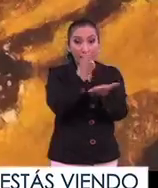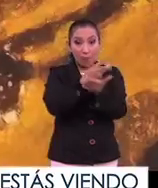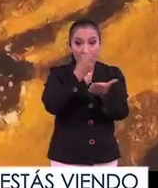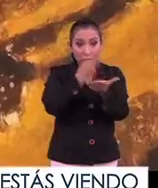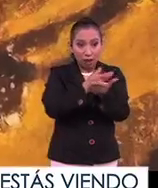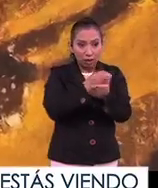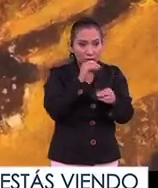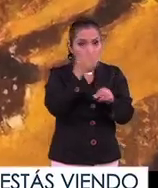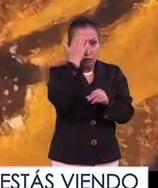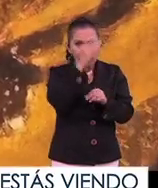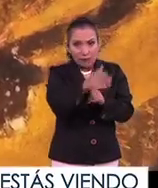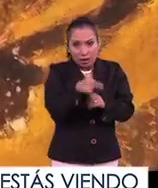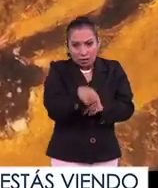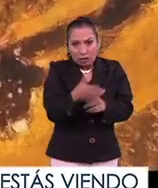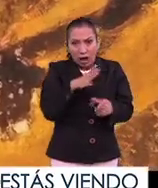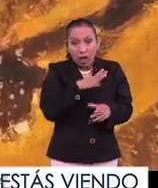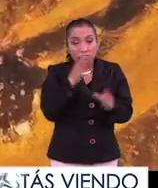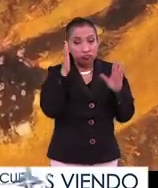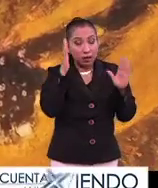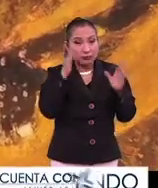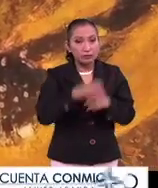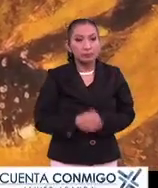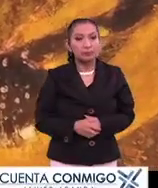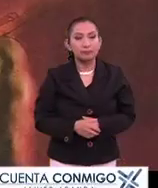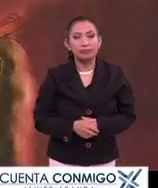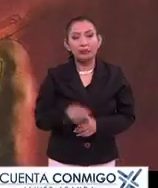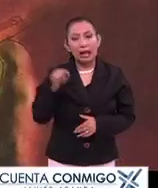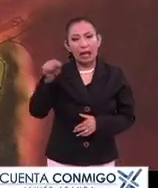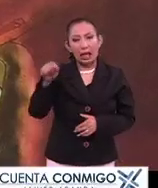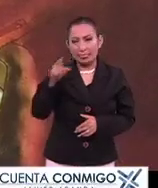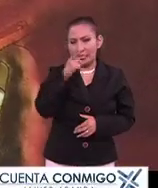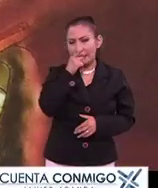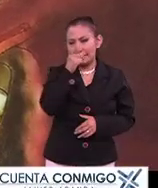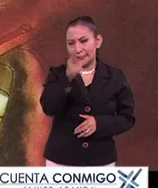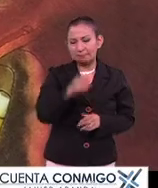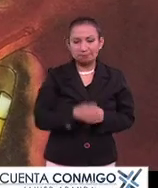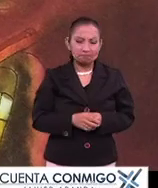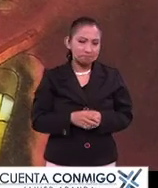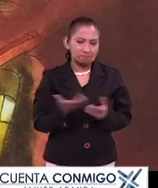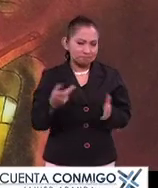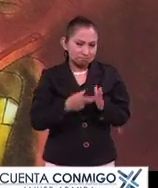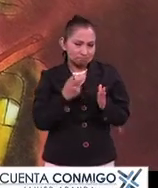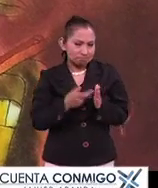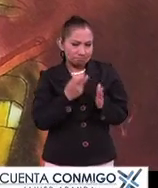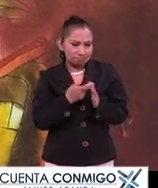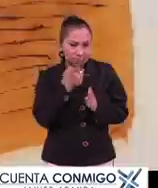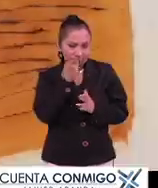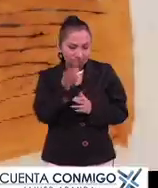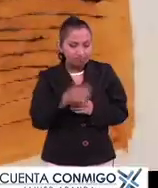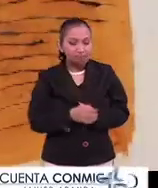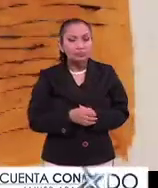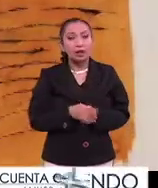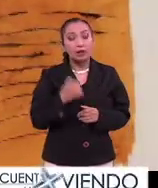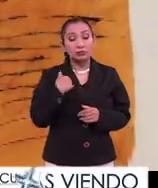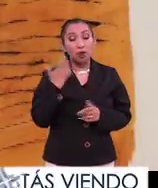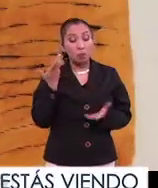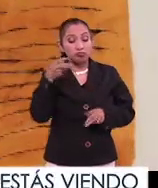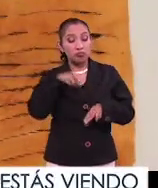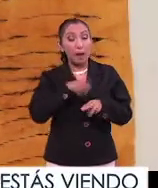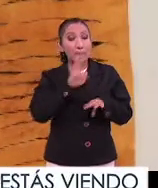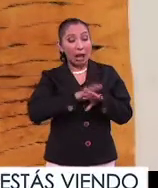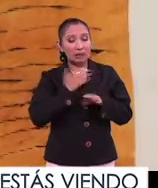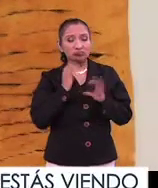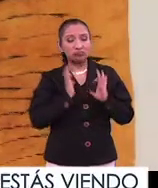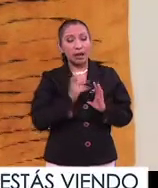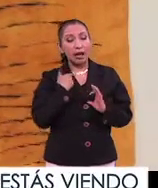plata, eso yo no lo conocía y es fantástico. Aunque él ha dicho en varias ocasiones que donde se siente